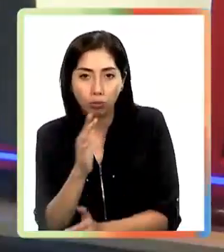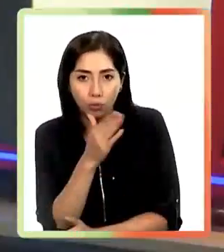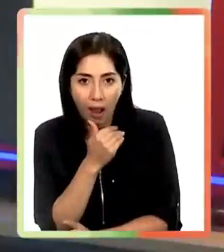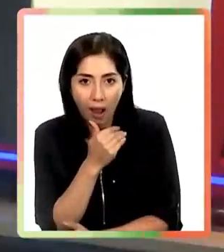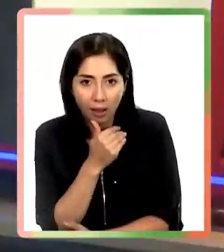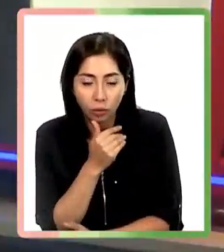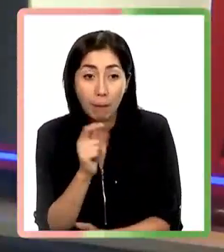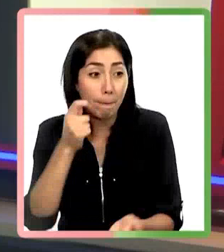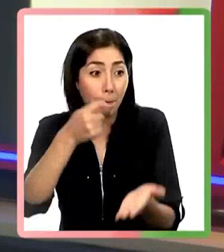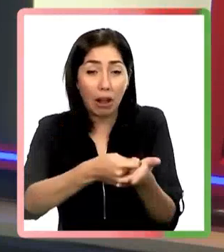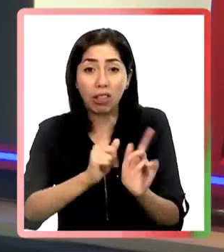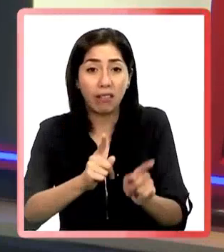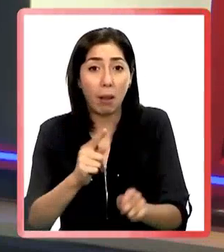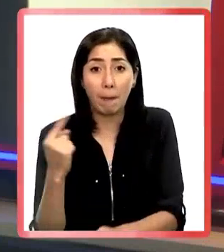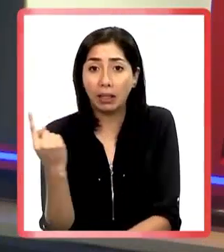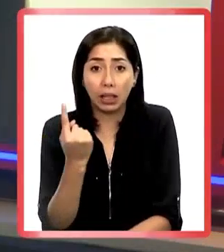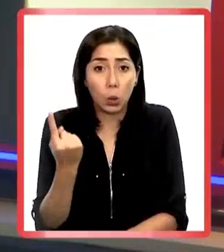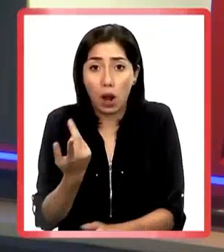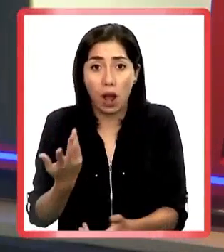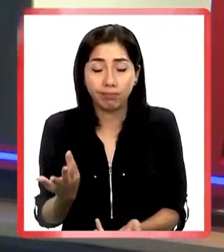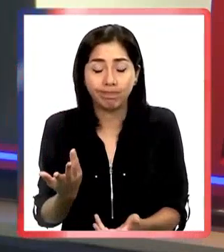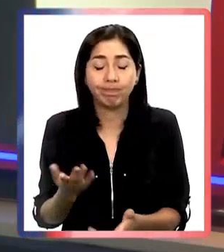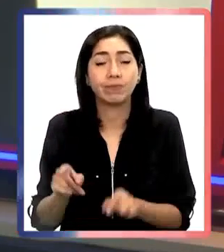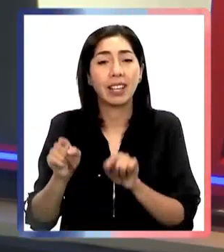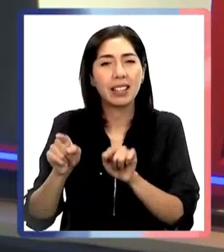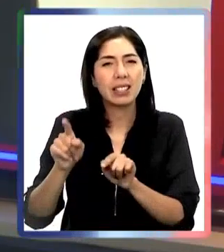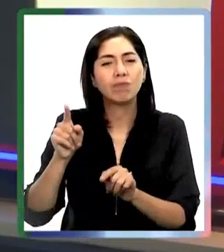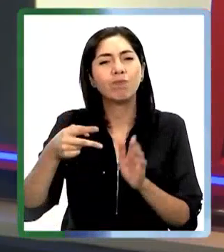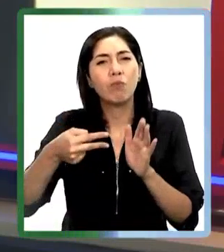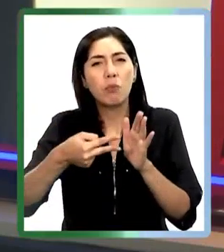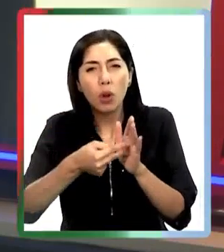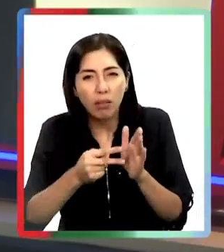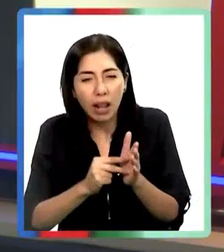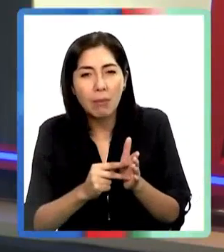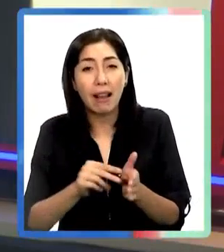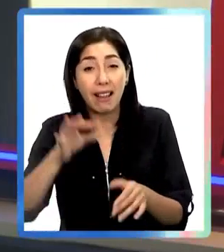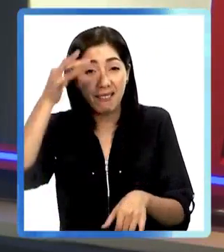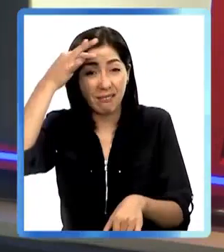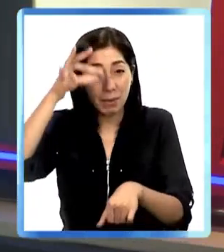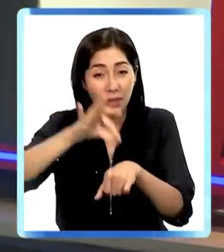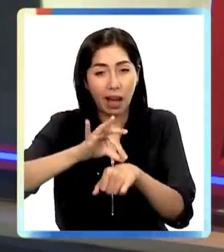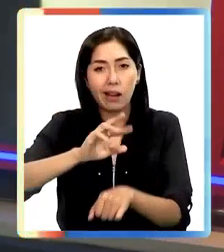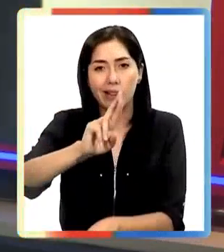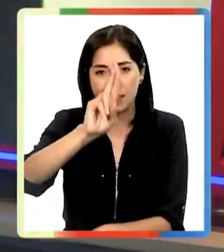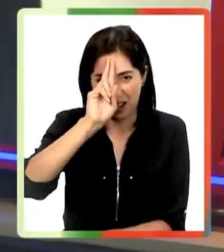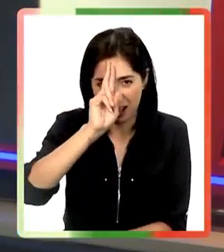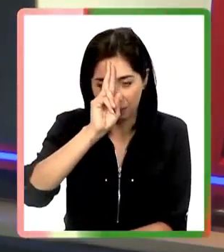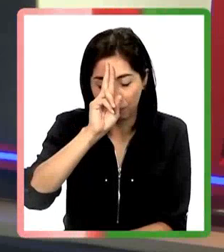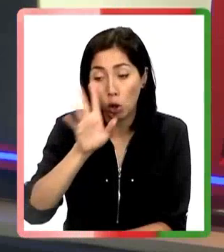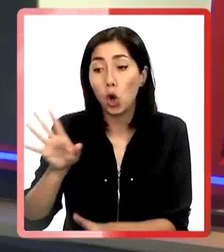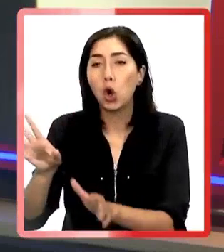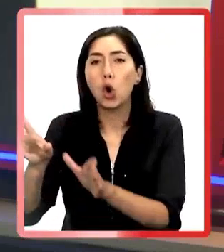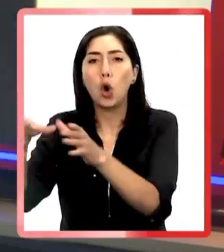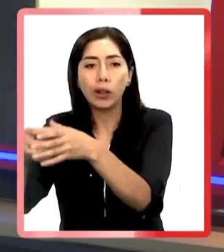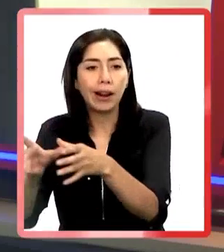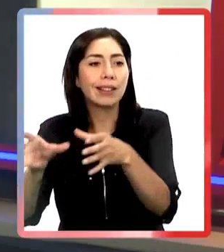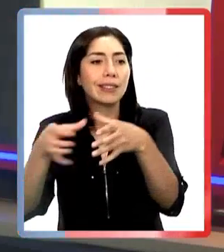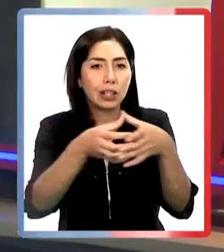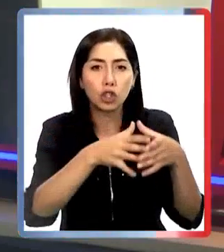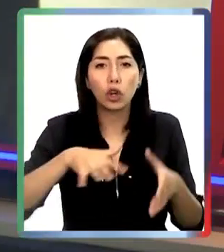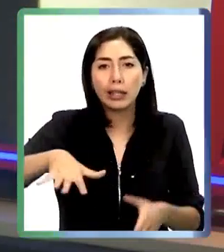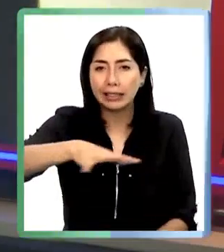y todo el pago debe ser particular. Entonces, estas dificultades de las enfermedades raras es parte de lo que las organizaciones de la sociedad civil,